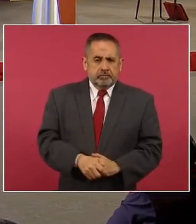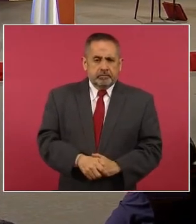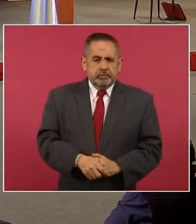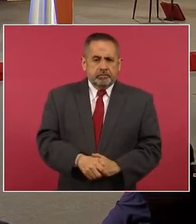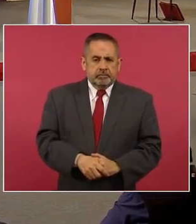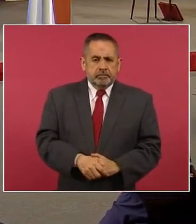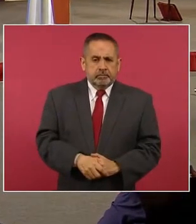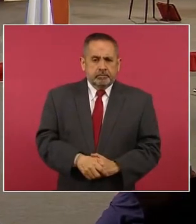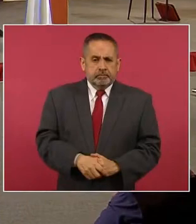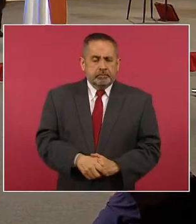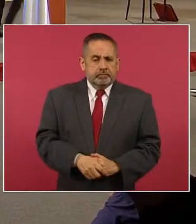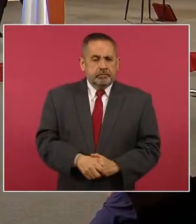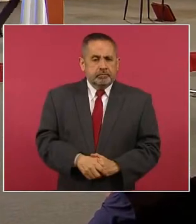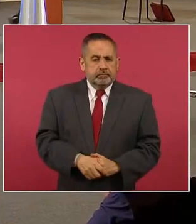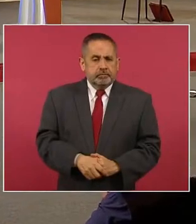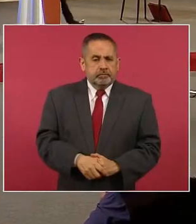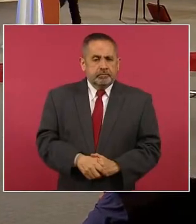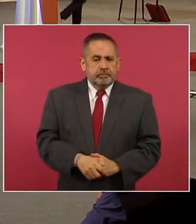Gracias.